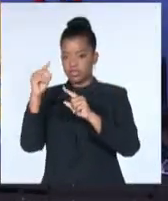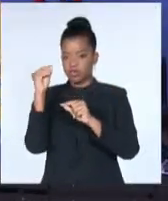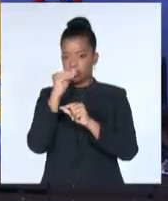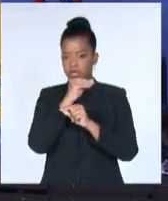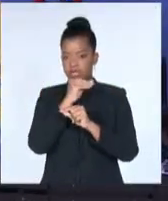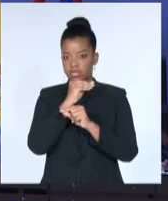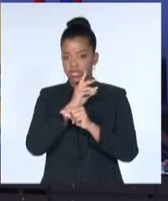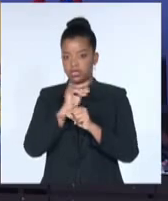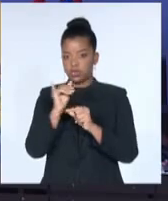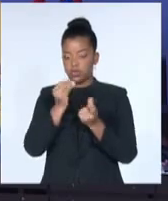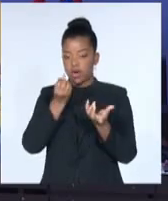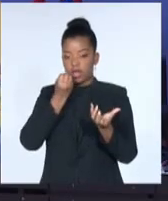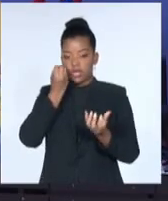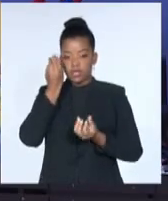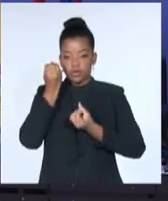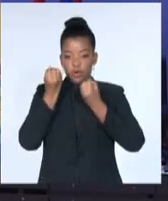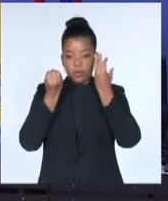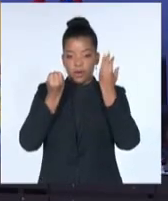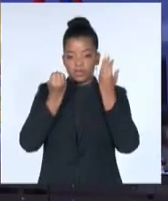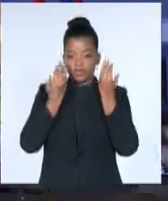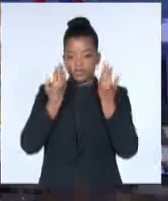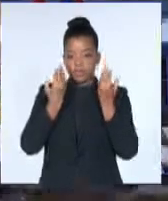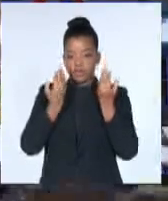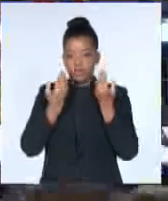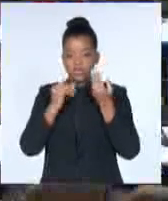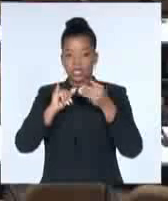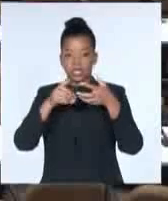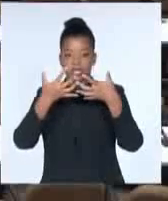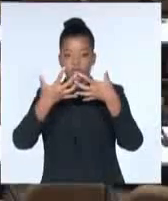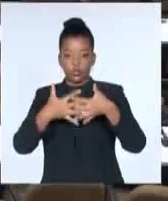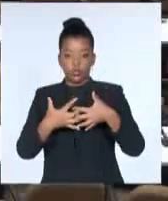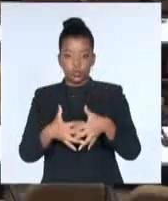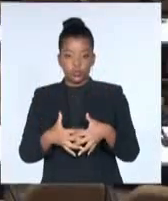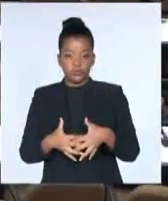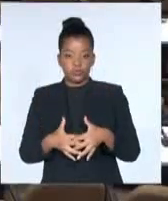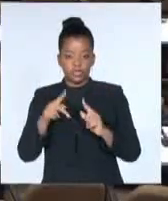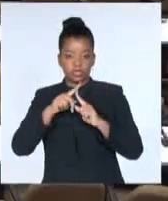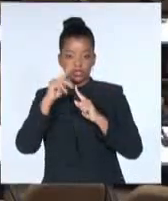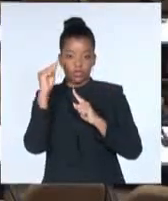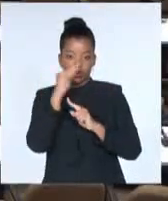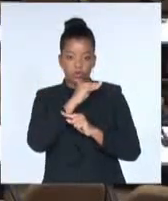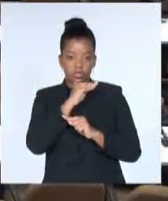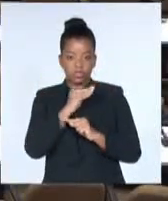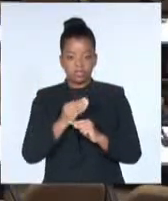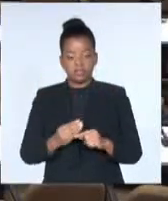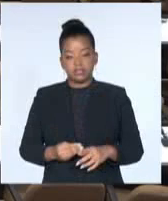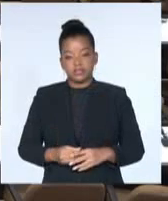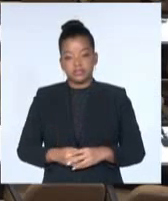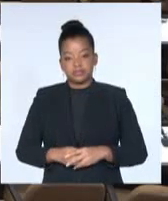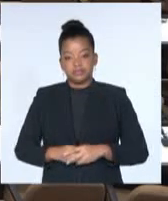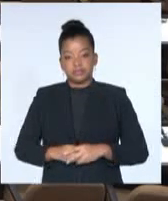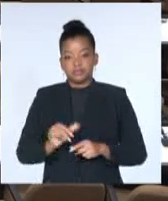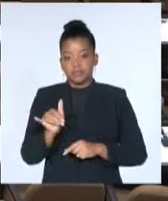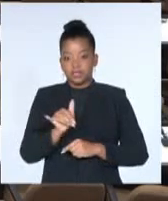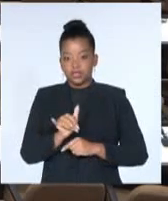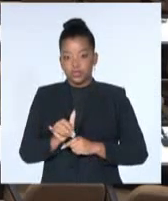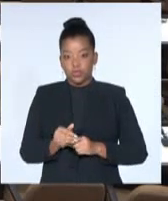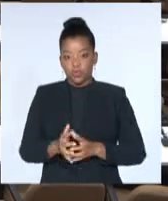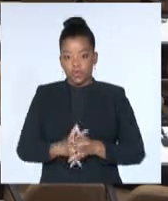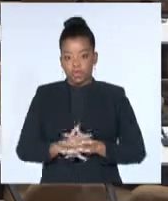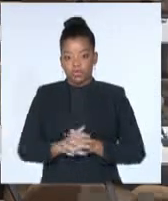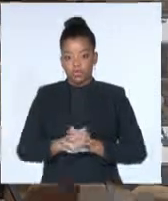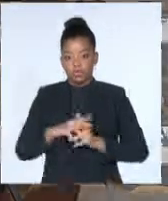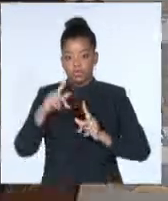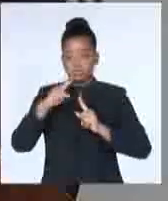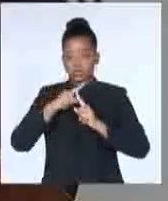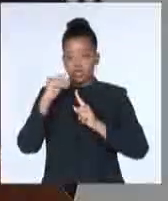la innovación no solo en las industrias de alta tecnología, sino también en las de tecnología